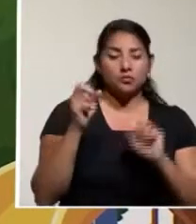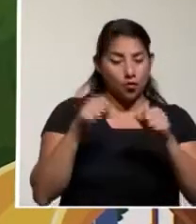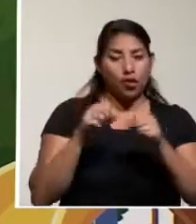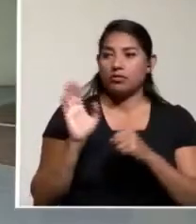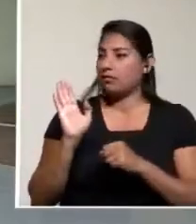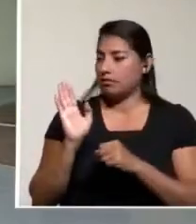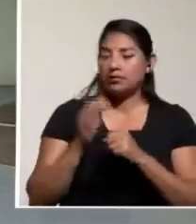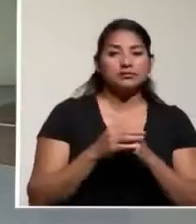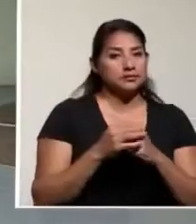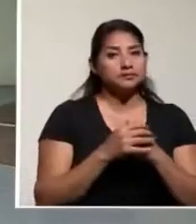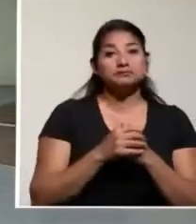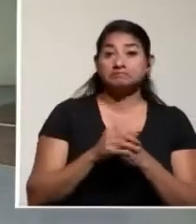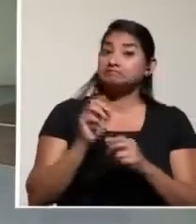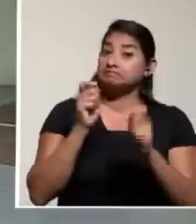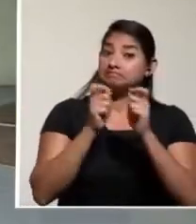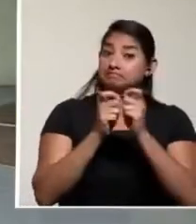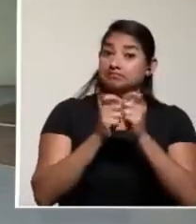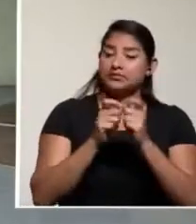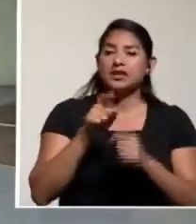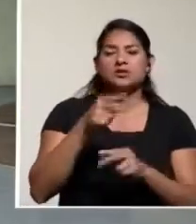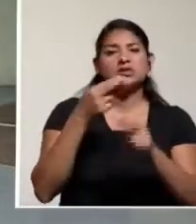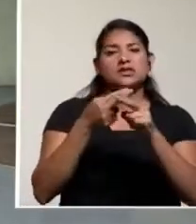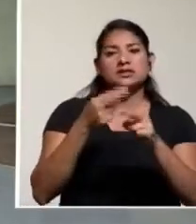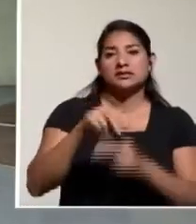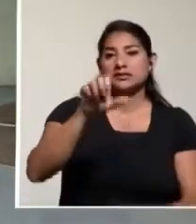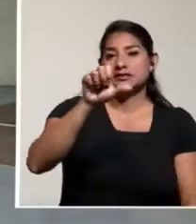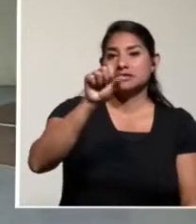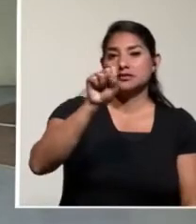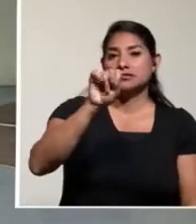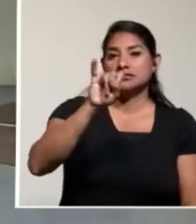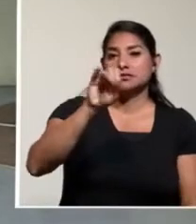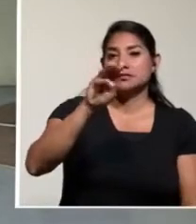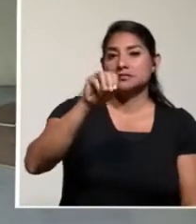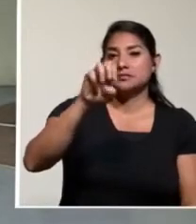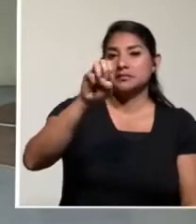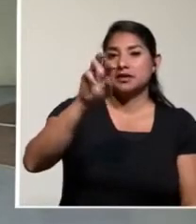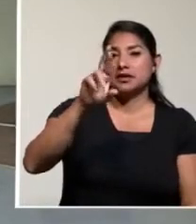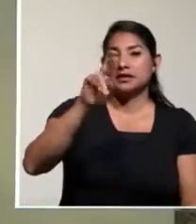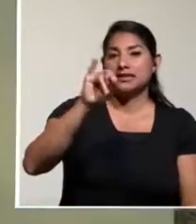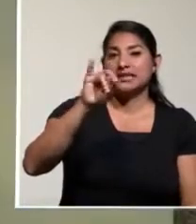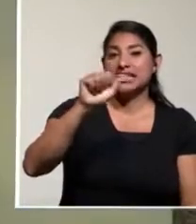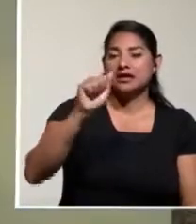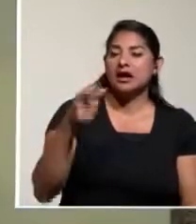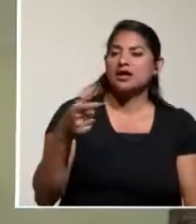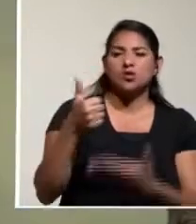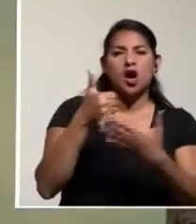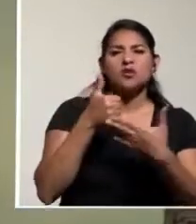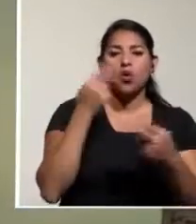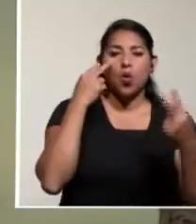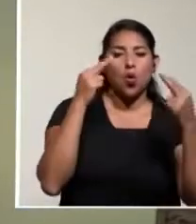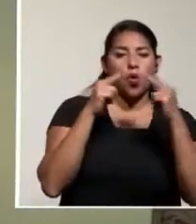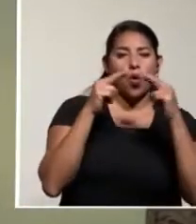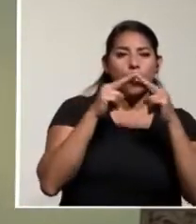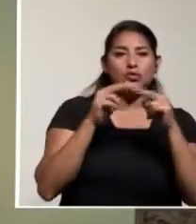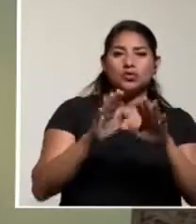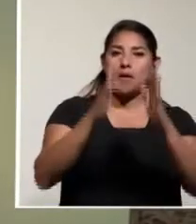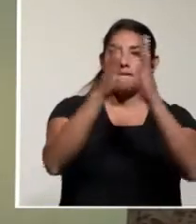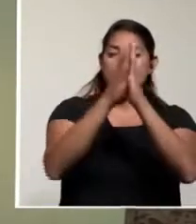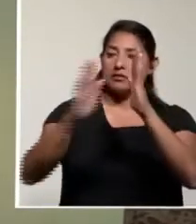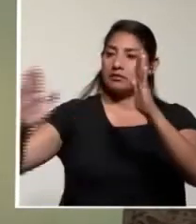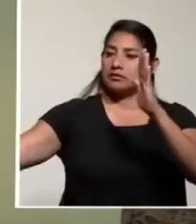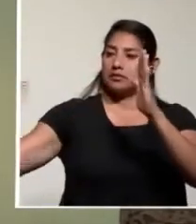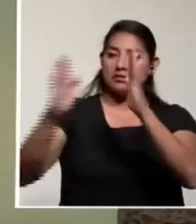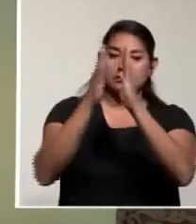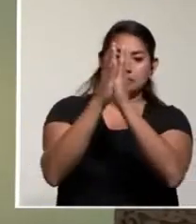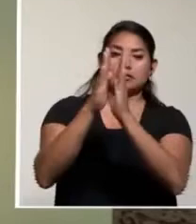Ajá, exactamente. Uh-huh. Pues eso se llama simetría. Y nos va a ayudar a conocer nuestra lateralidad. Por